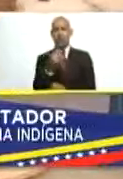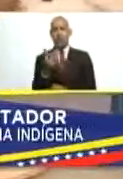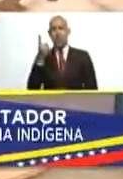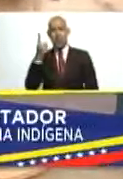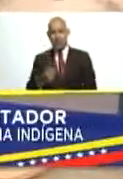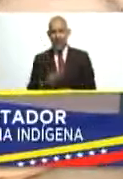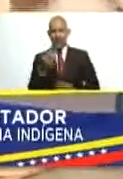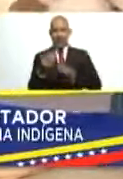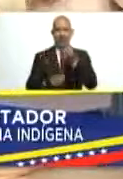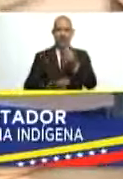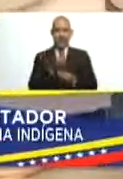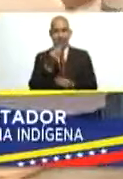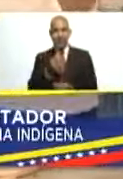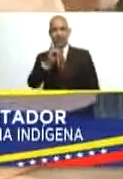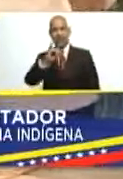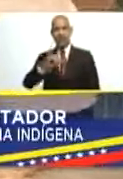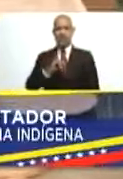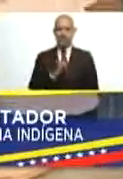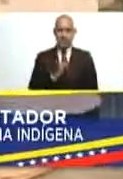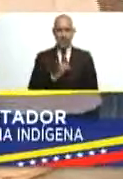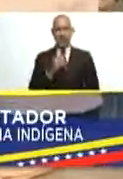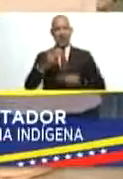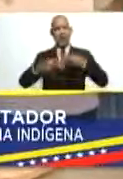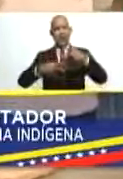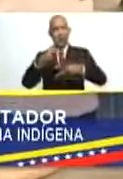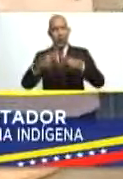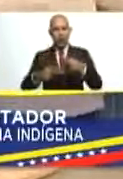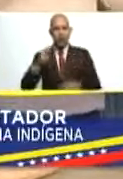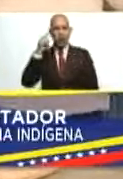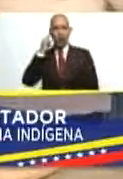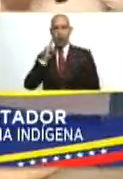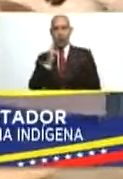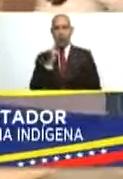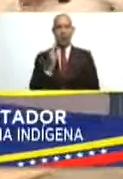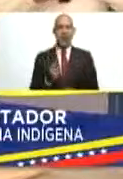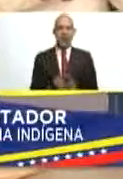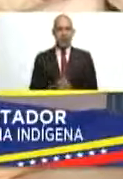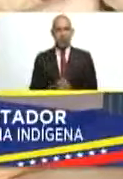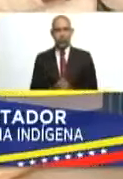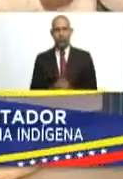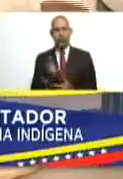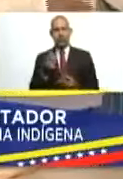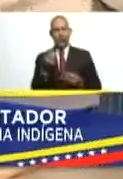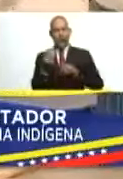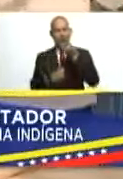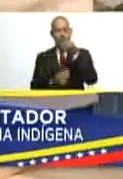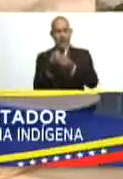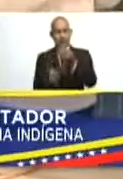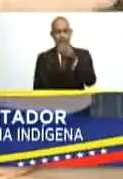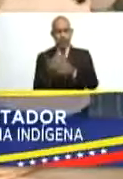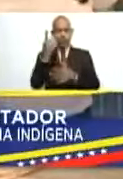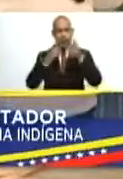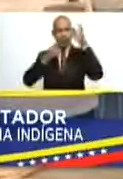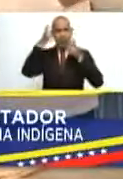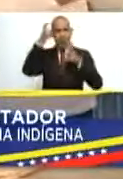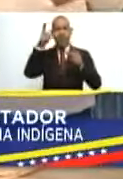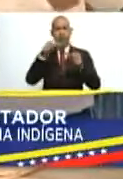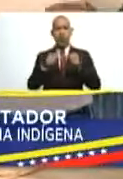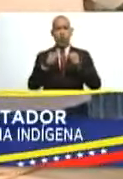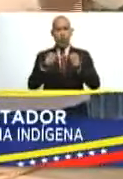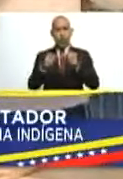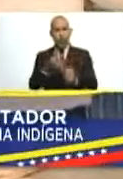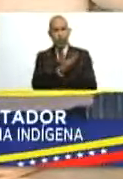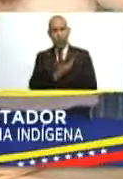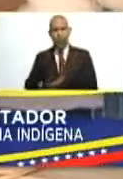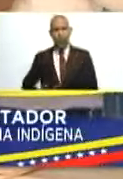de lo que identifica y es la fortaleza del proceso bolivariano y revolucionario que inició nuestro comandante Chávez y que hoy usted continúa con ese